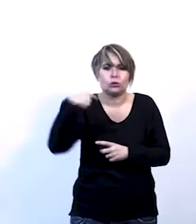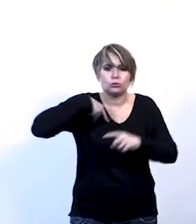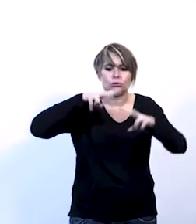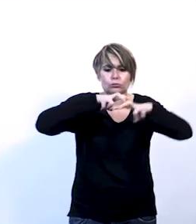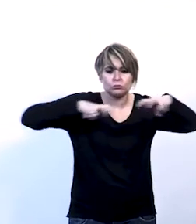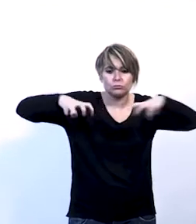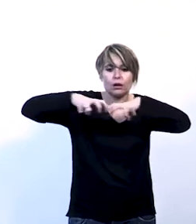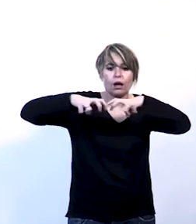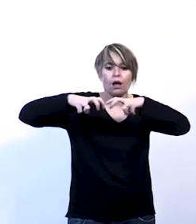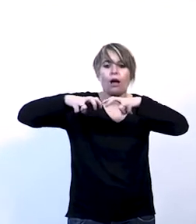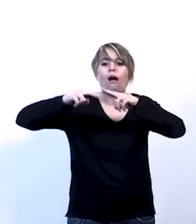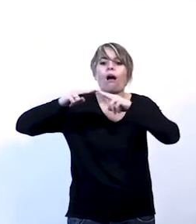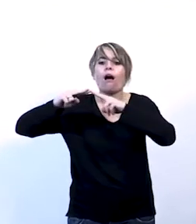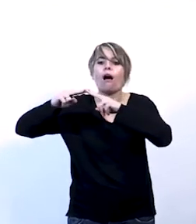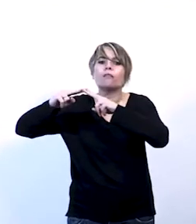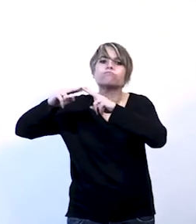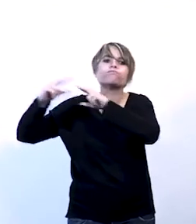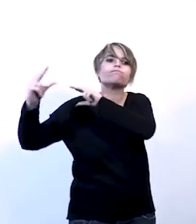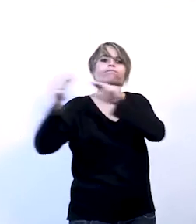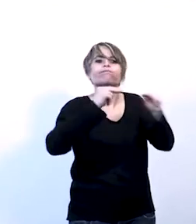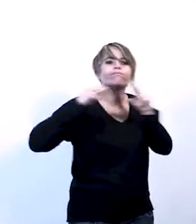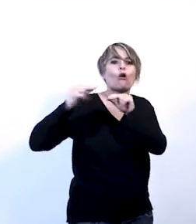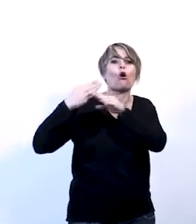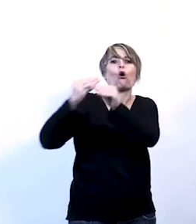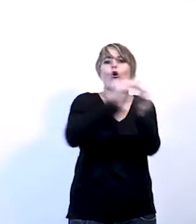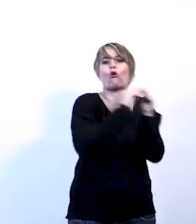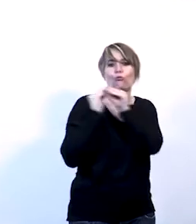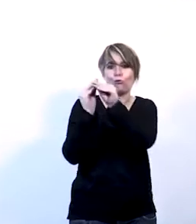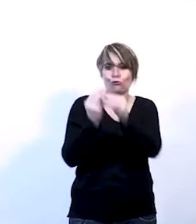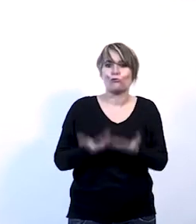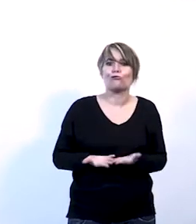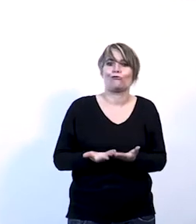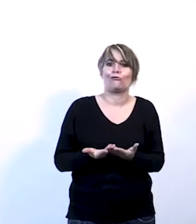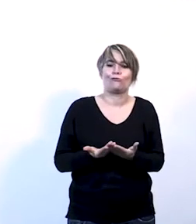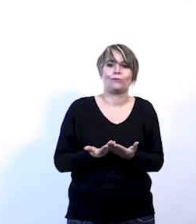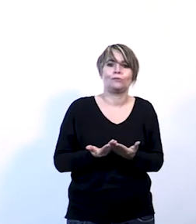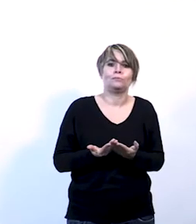y nos encontramos con muchos problemas en común. Y has comenzado a decir precisamente